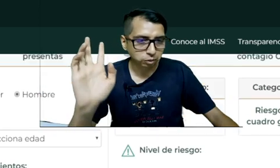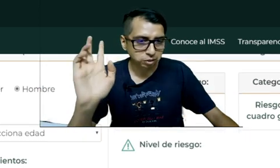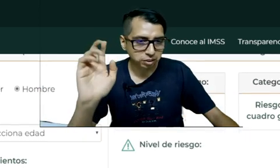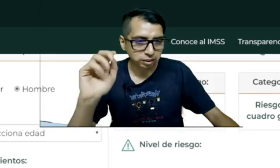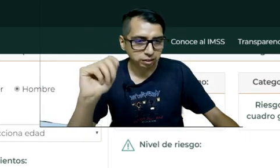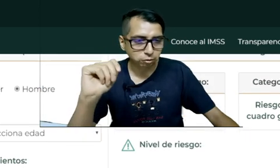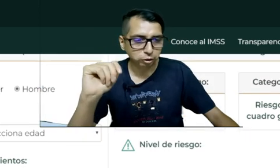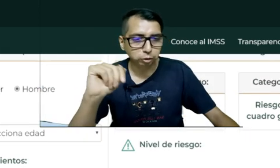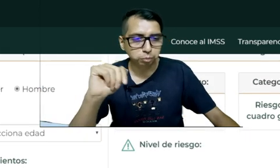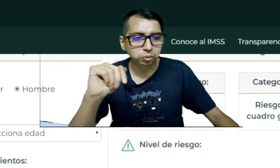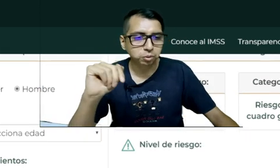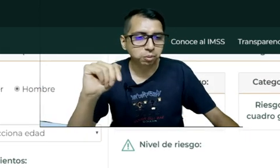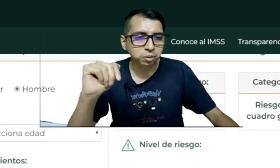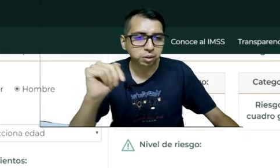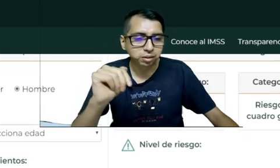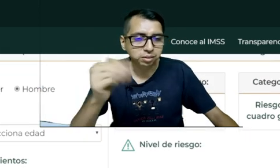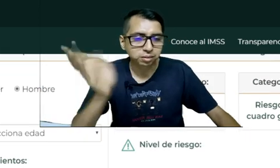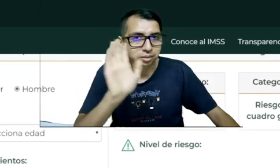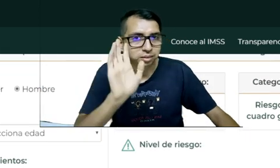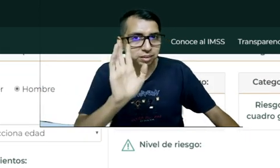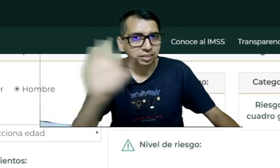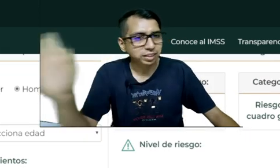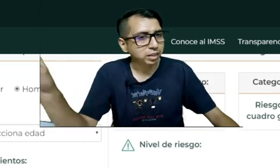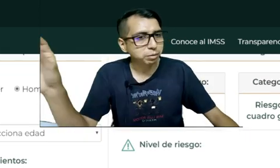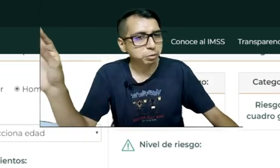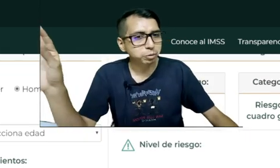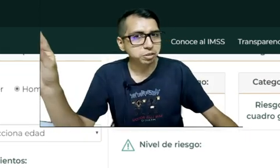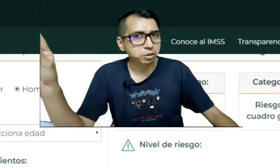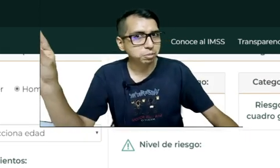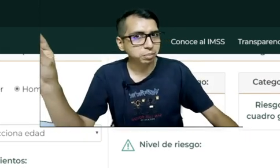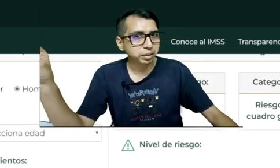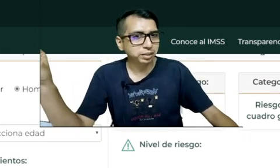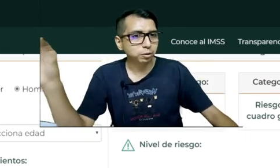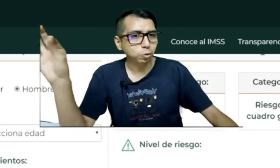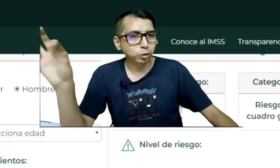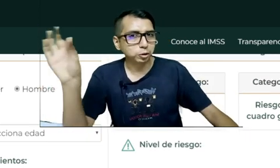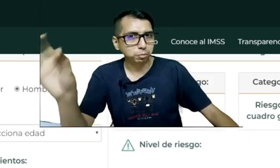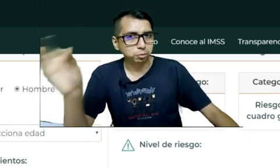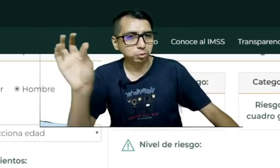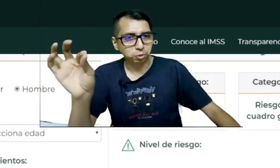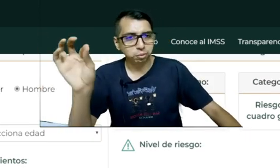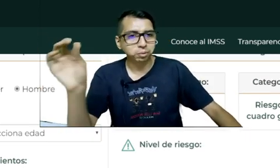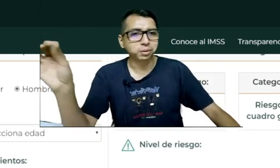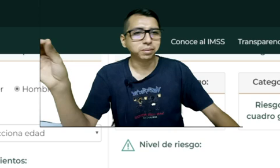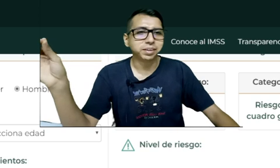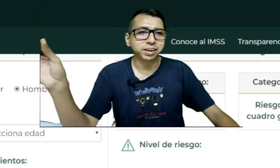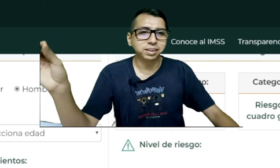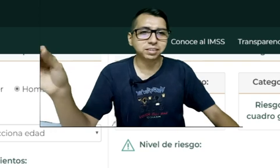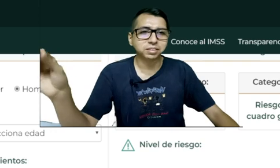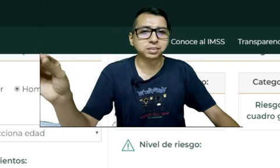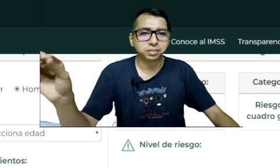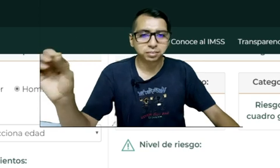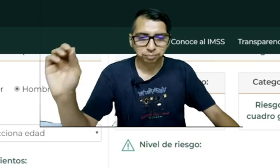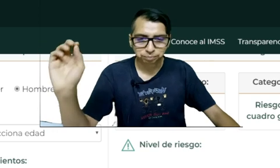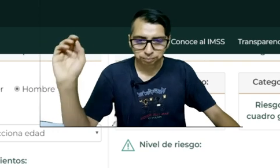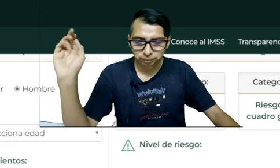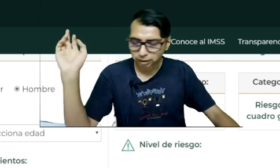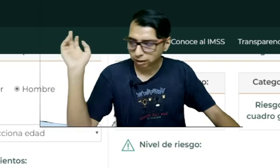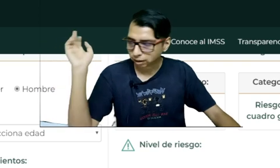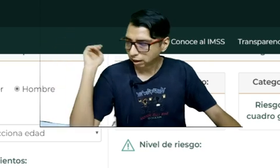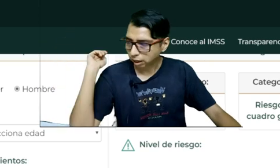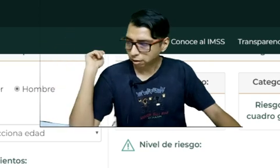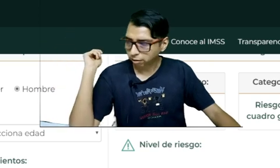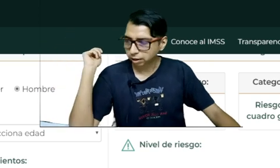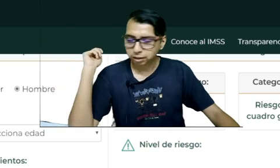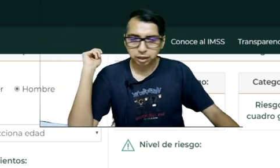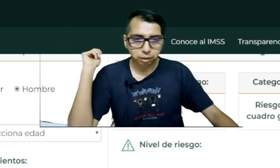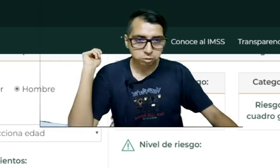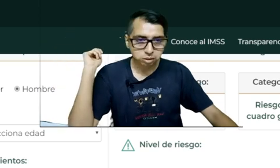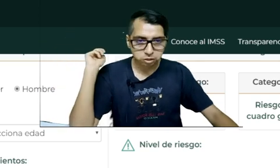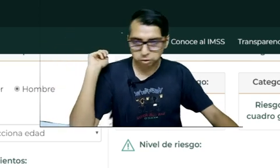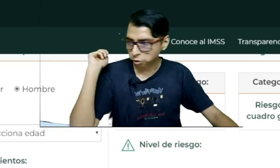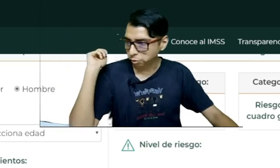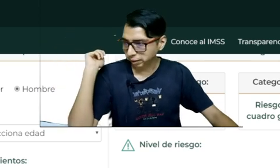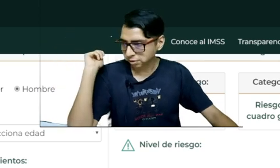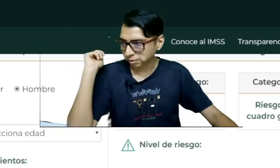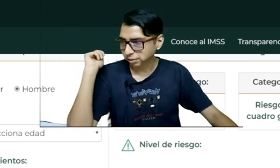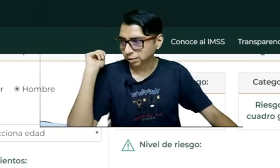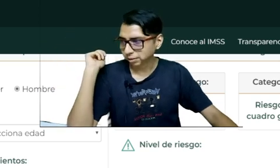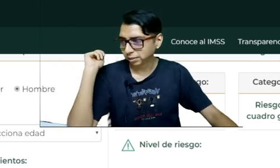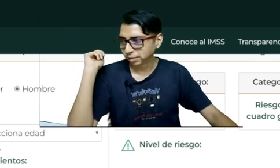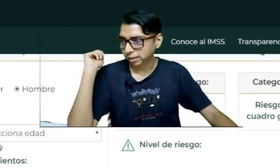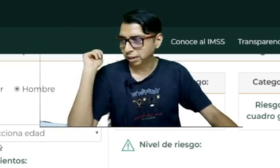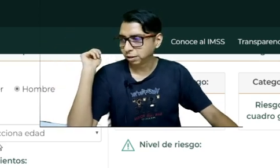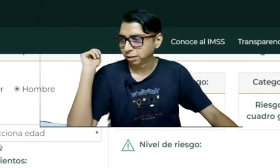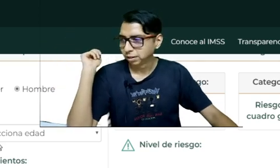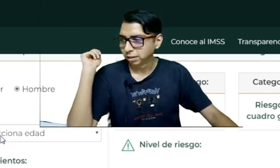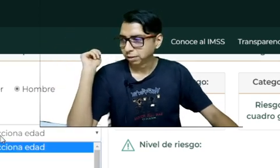4.7 4.1 y ahora vemos por ser hombre tengo 4.1 de riesgo ahora digamos que soy yo